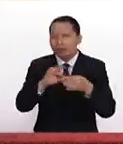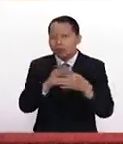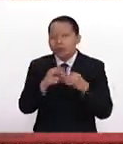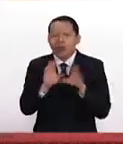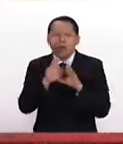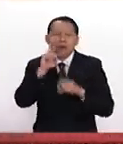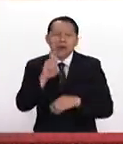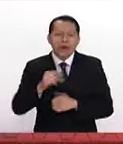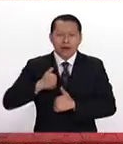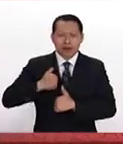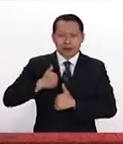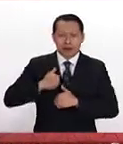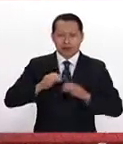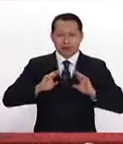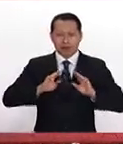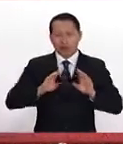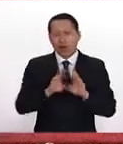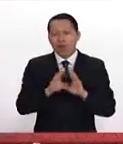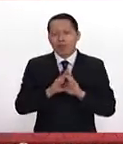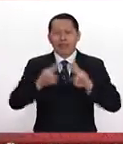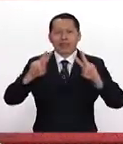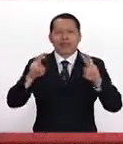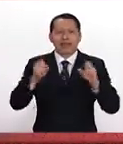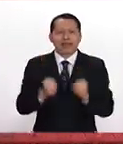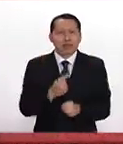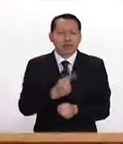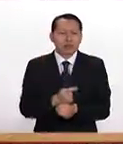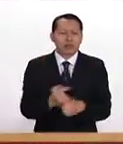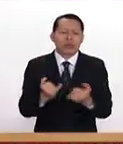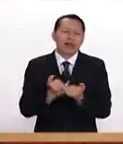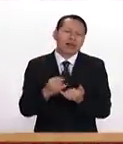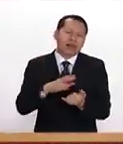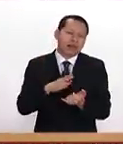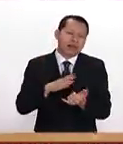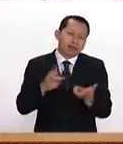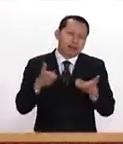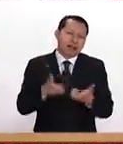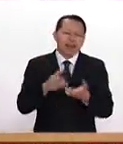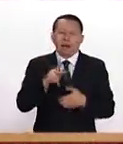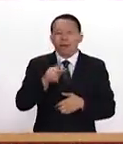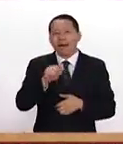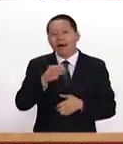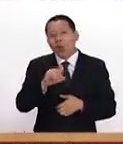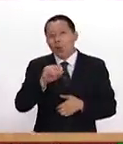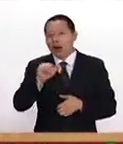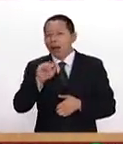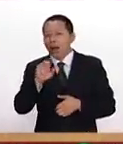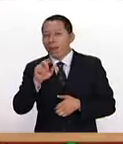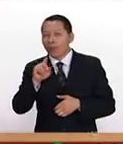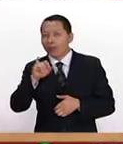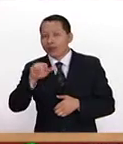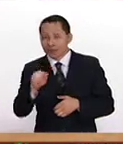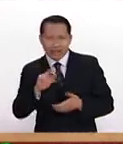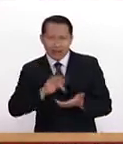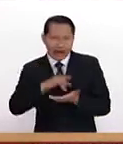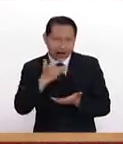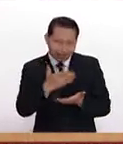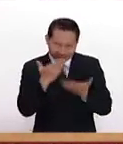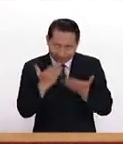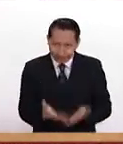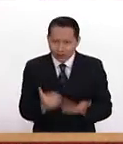viendo el ejército en materia de seguridad sobre todo su presencia en las en las calles para condicionadas por estar con algo así como siempre